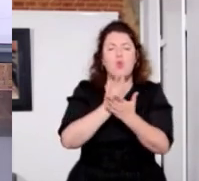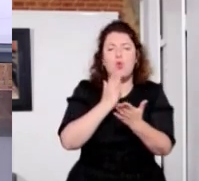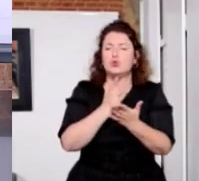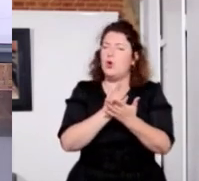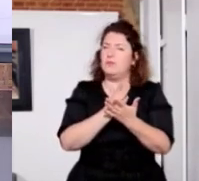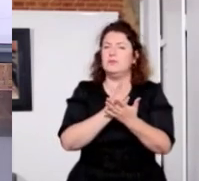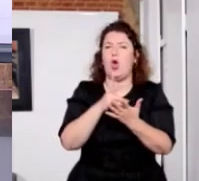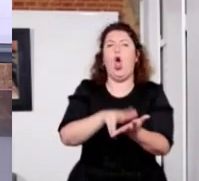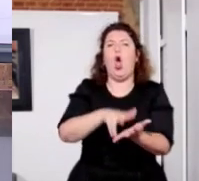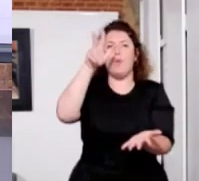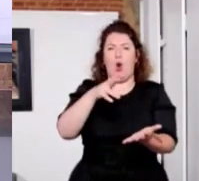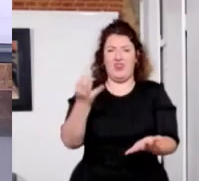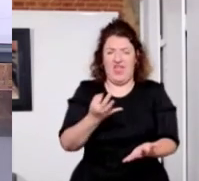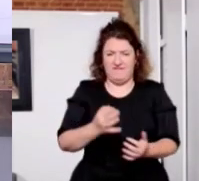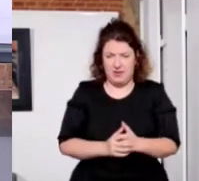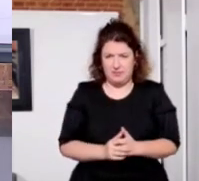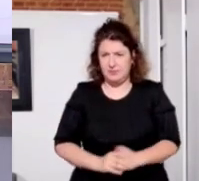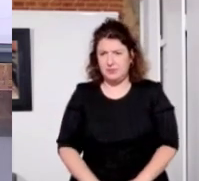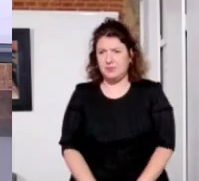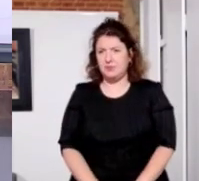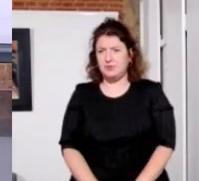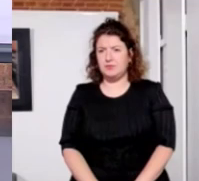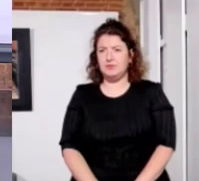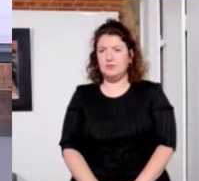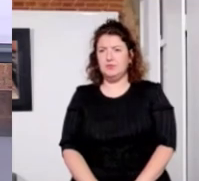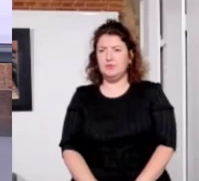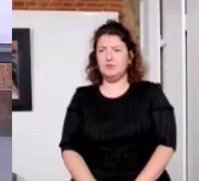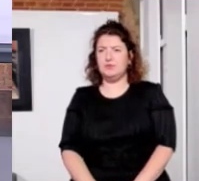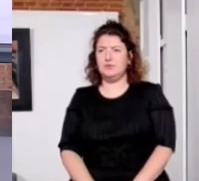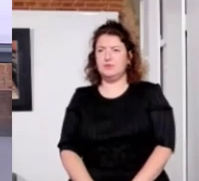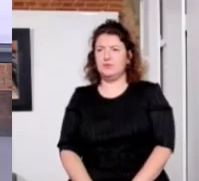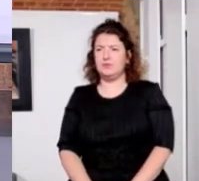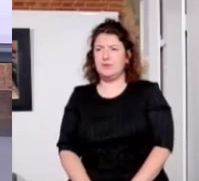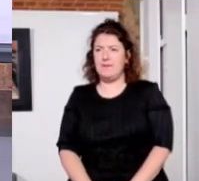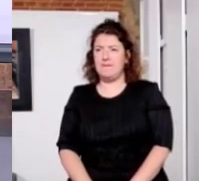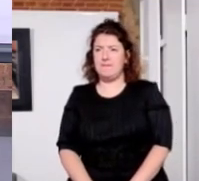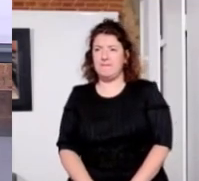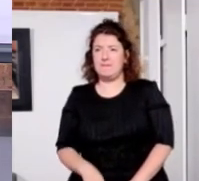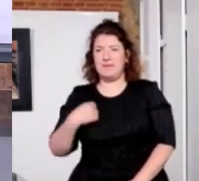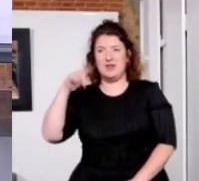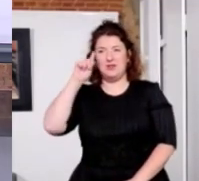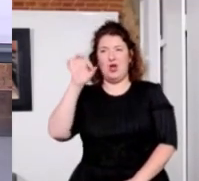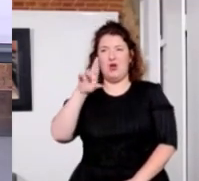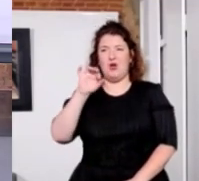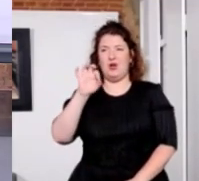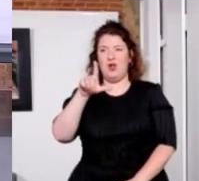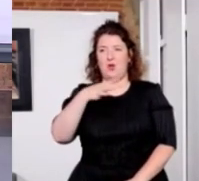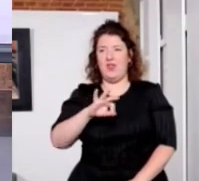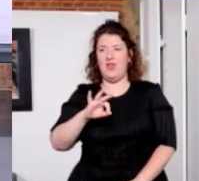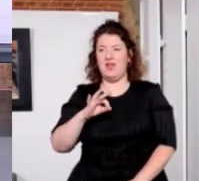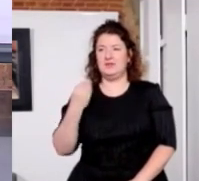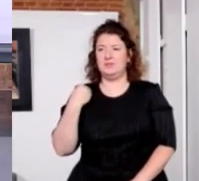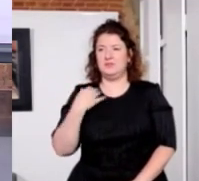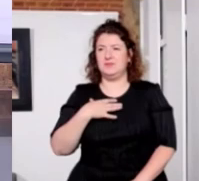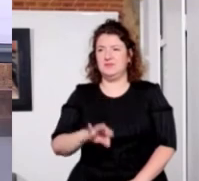estén homologados, ¿no? Pide un poco, no sé si Oriol, que quieres contestar o un poco sí, sí,